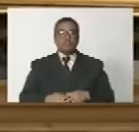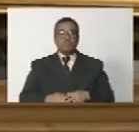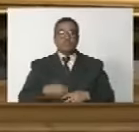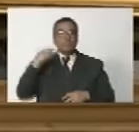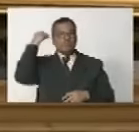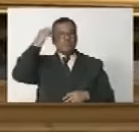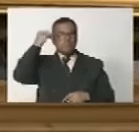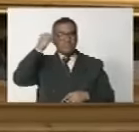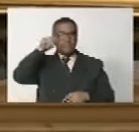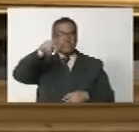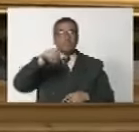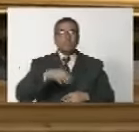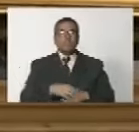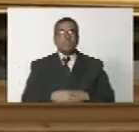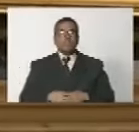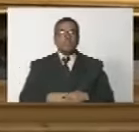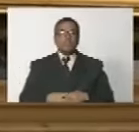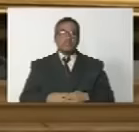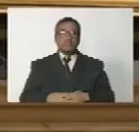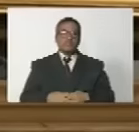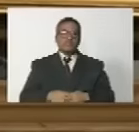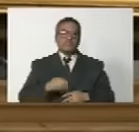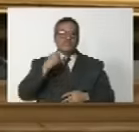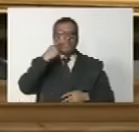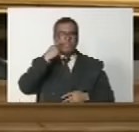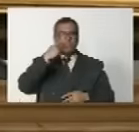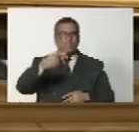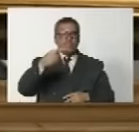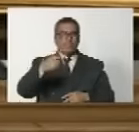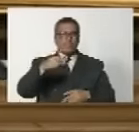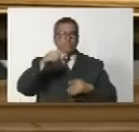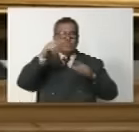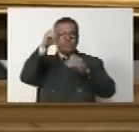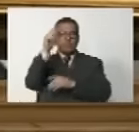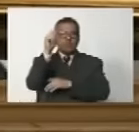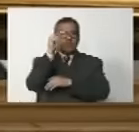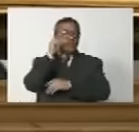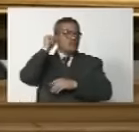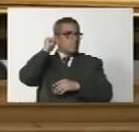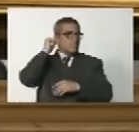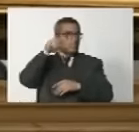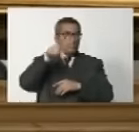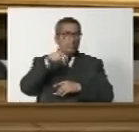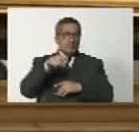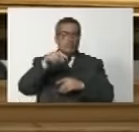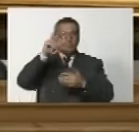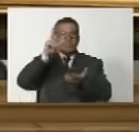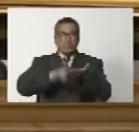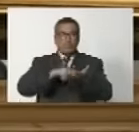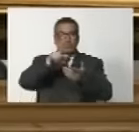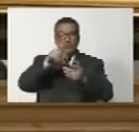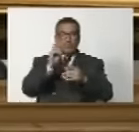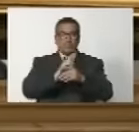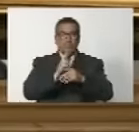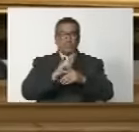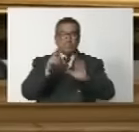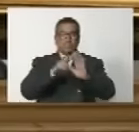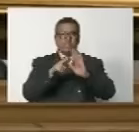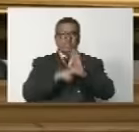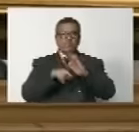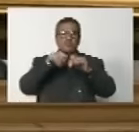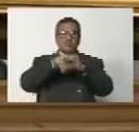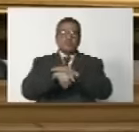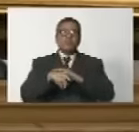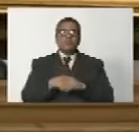En consideración, las honorables diputadas y honorables diputados que estén a favor de aprobar la urgencia